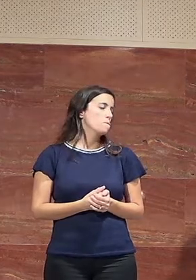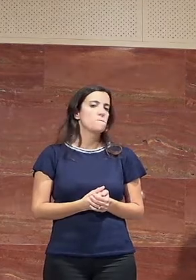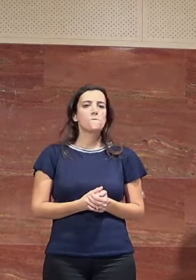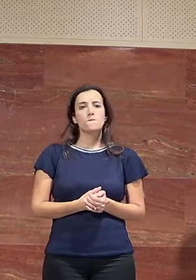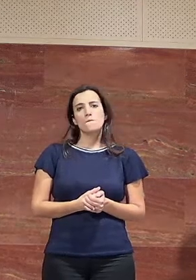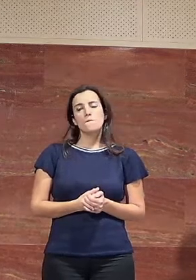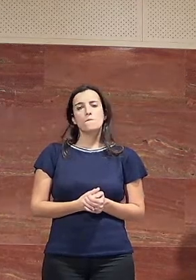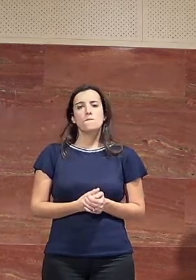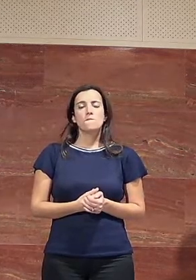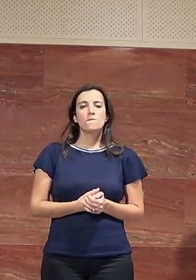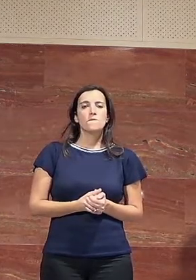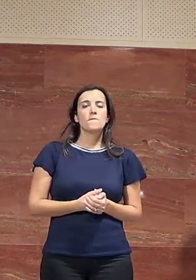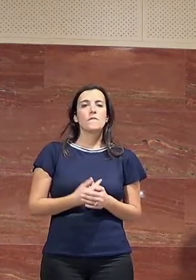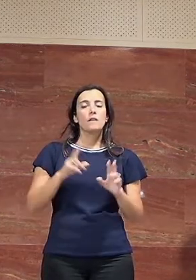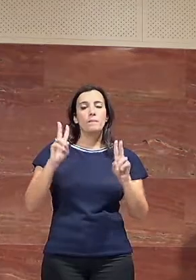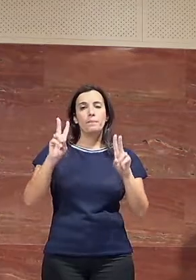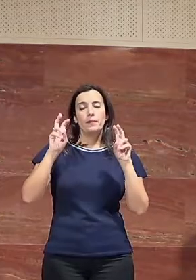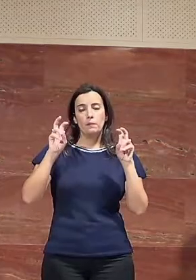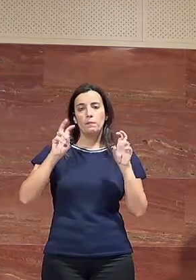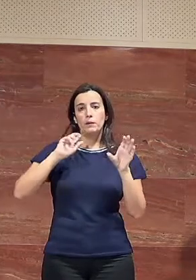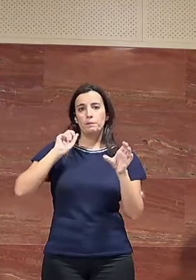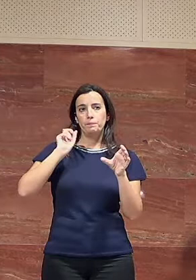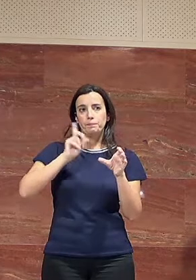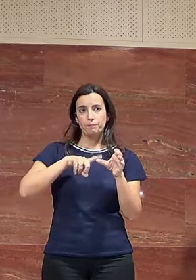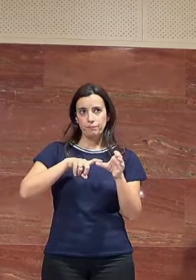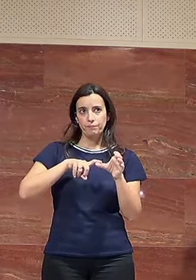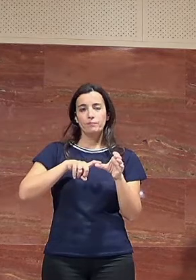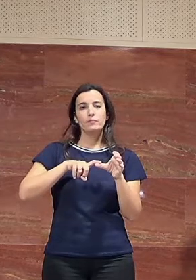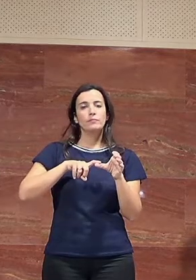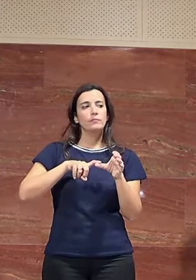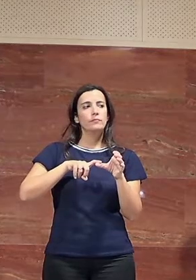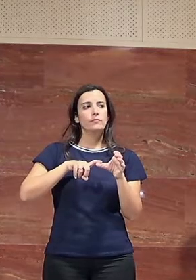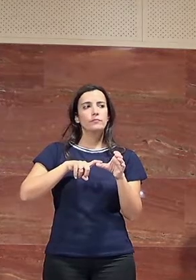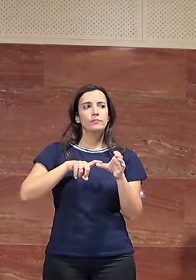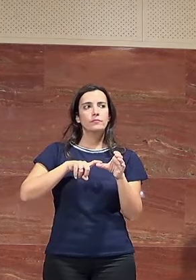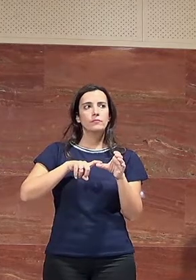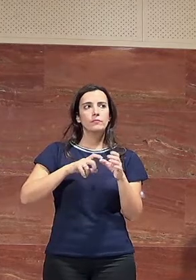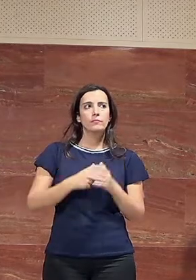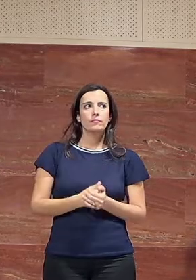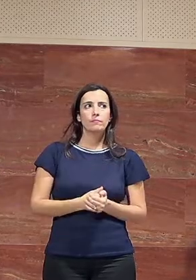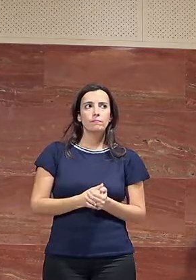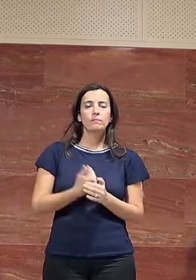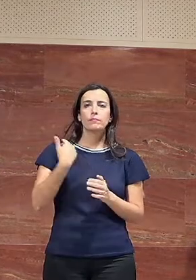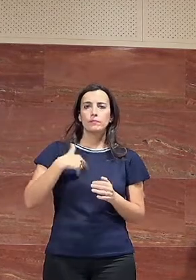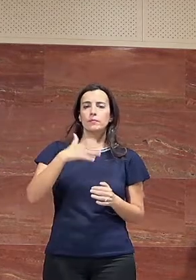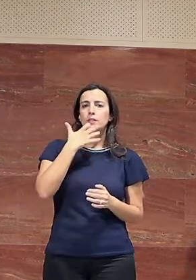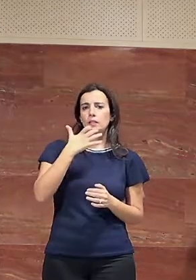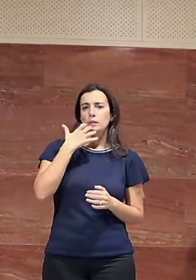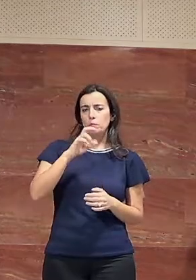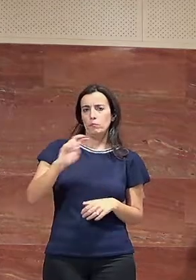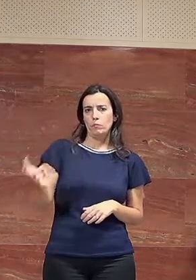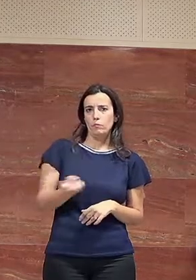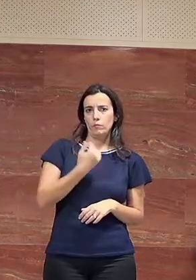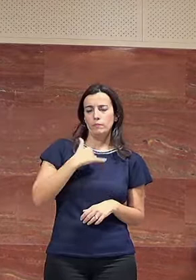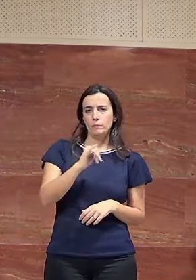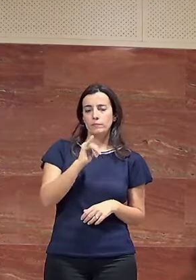al huerto de la participación, que es el meeting que he venido a echar, porque ya hay, digamos, ejemplos de cómo si